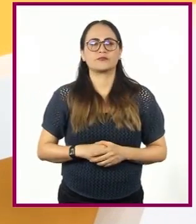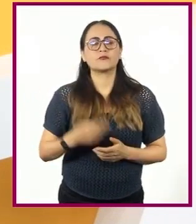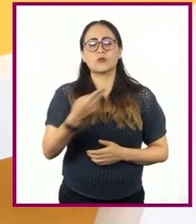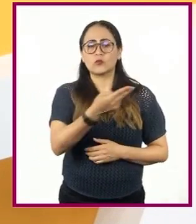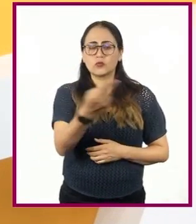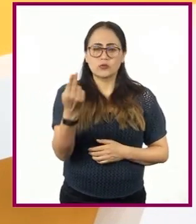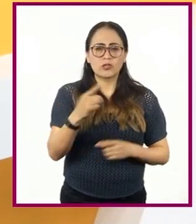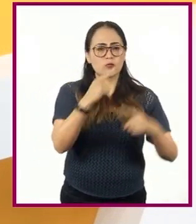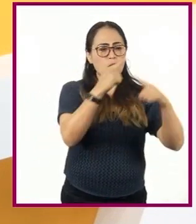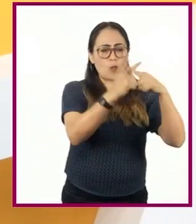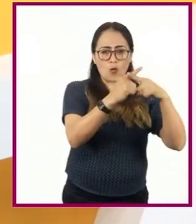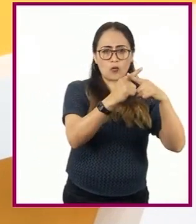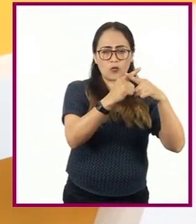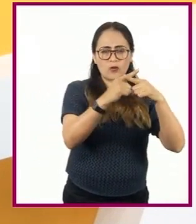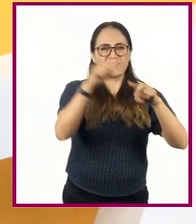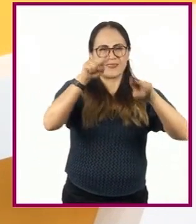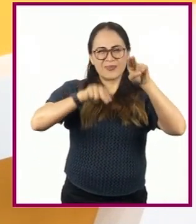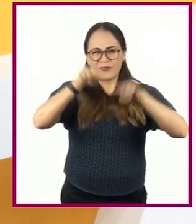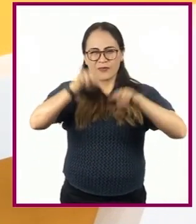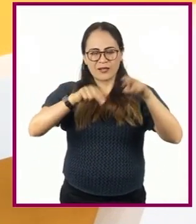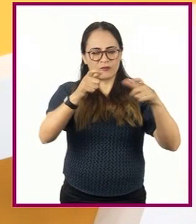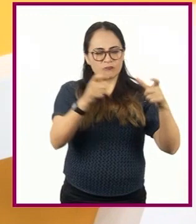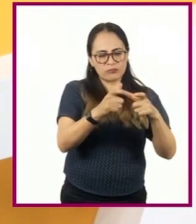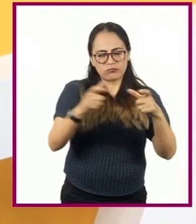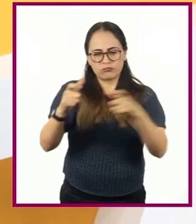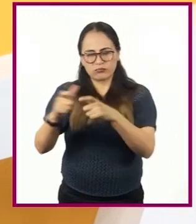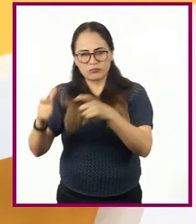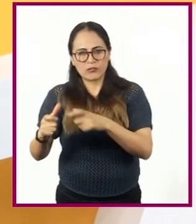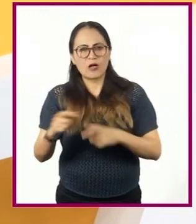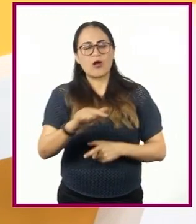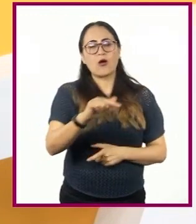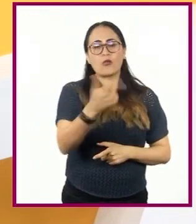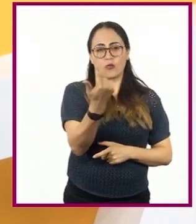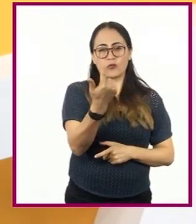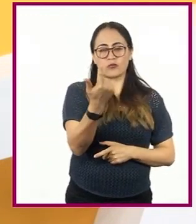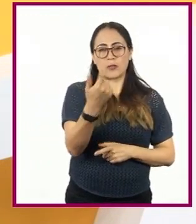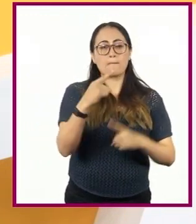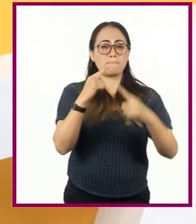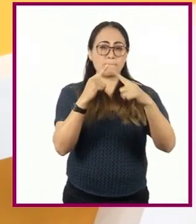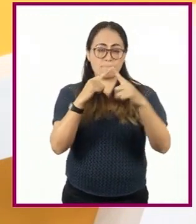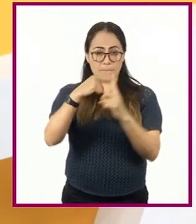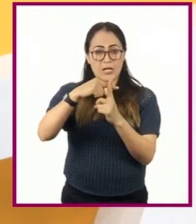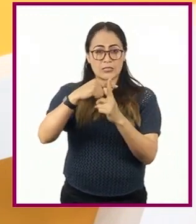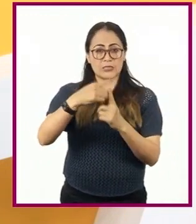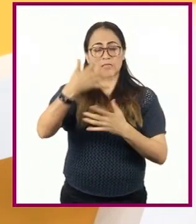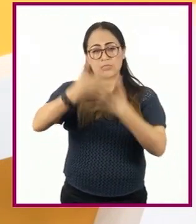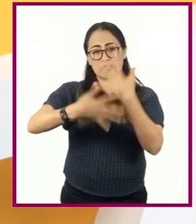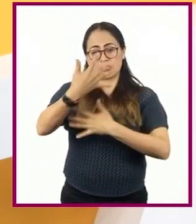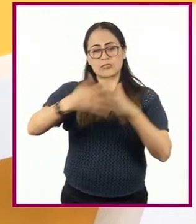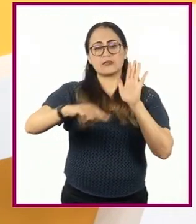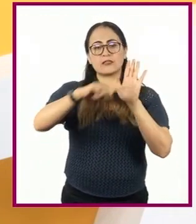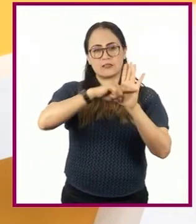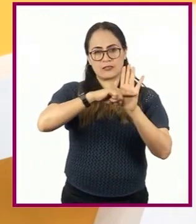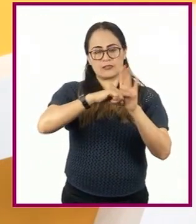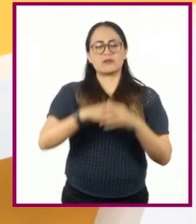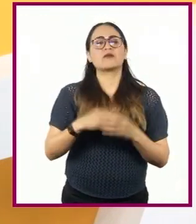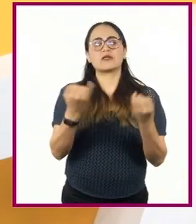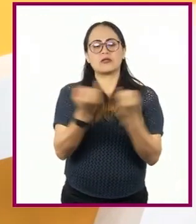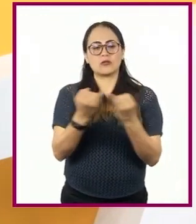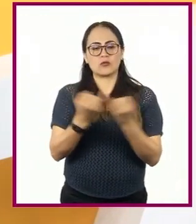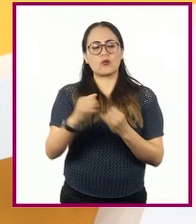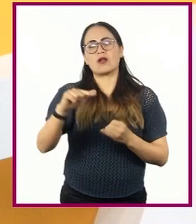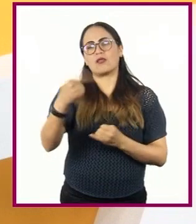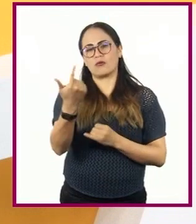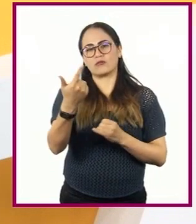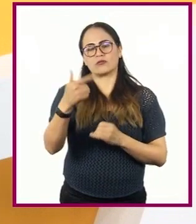multiplicación por jerarquía de las operaciones, 12 más 15 negativo es igual a 13 negativo, 3